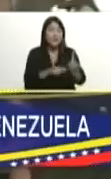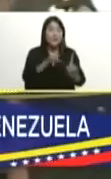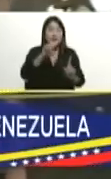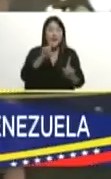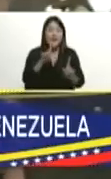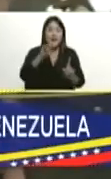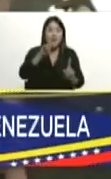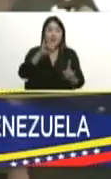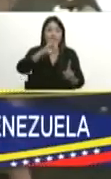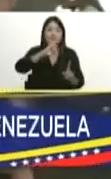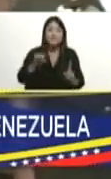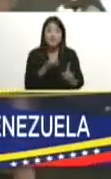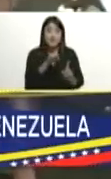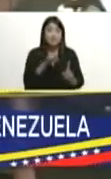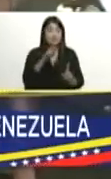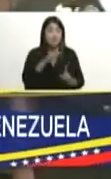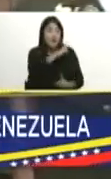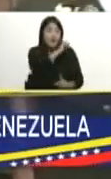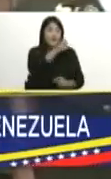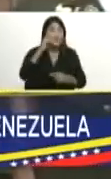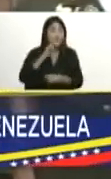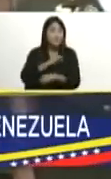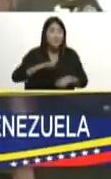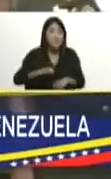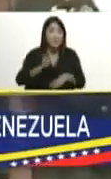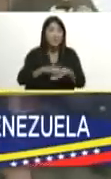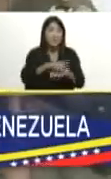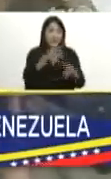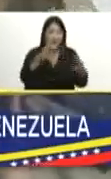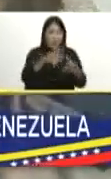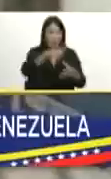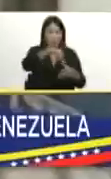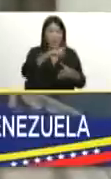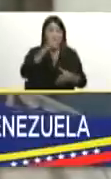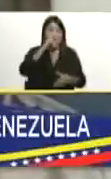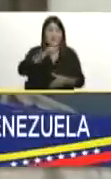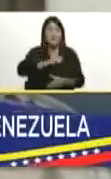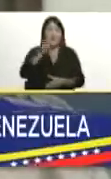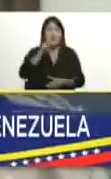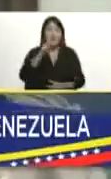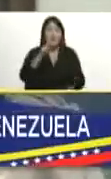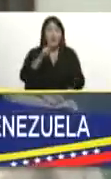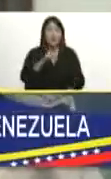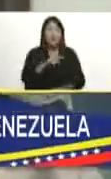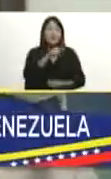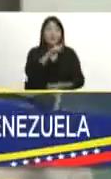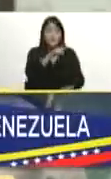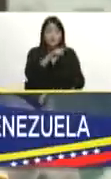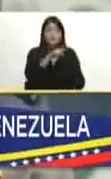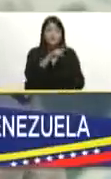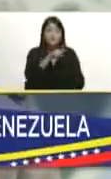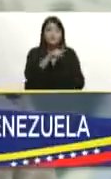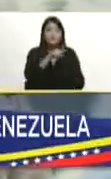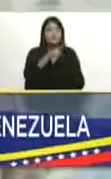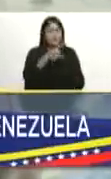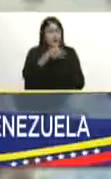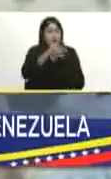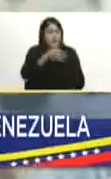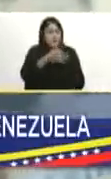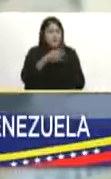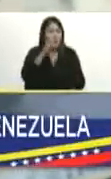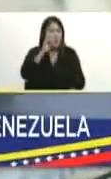Paredes, que salió a decir en el aniversario de su componente, salió a decir con toda su franqueza,